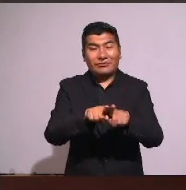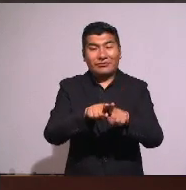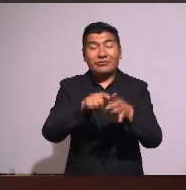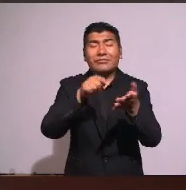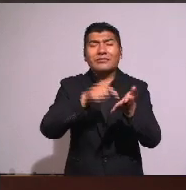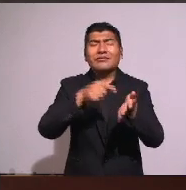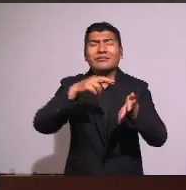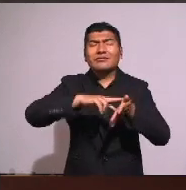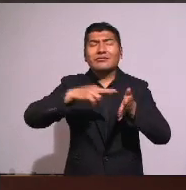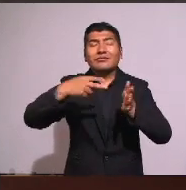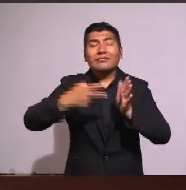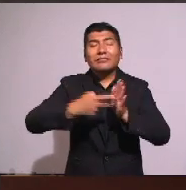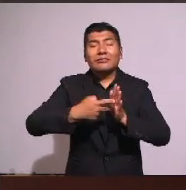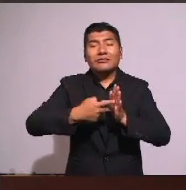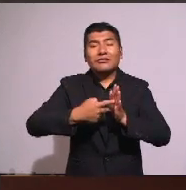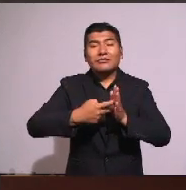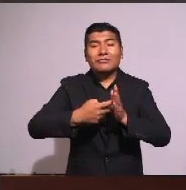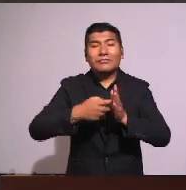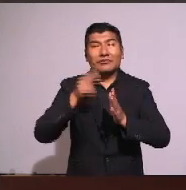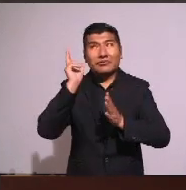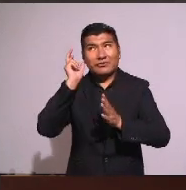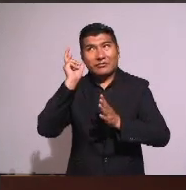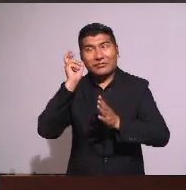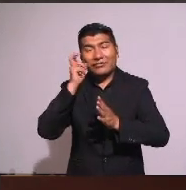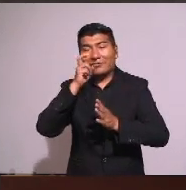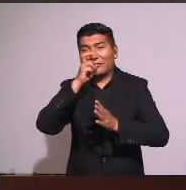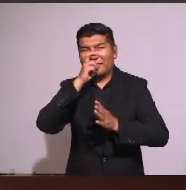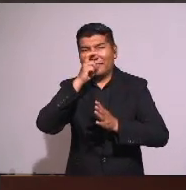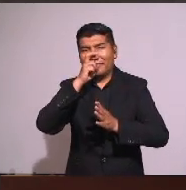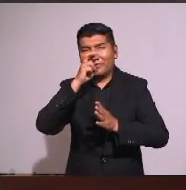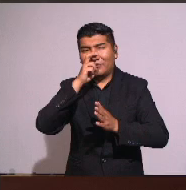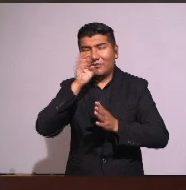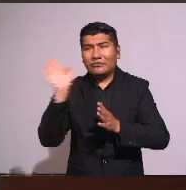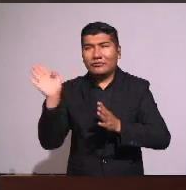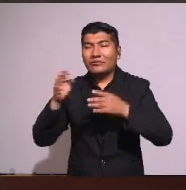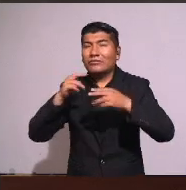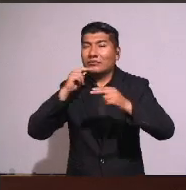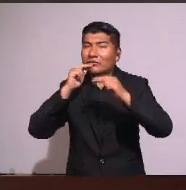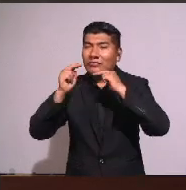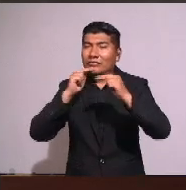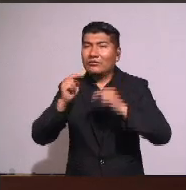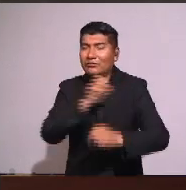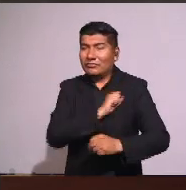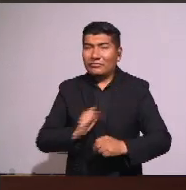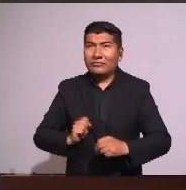Esto quiere decir escuchar seriamente el anuncio del Señor.